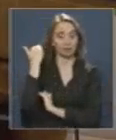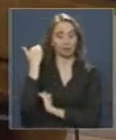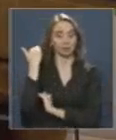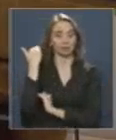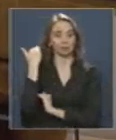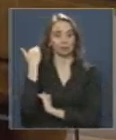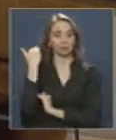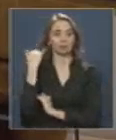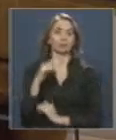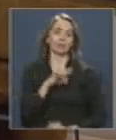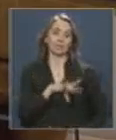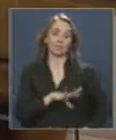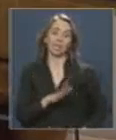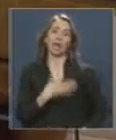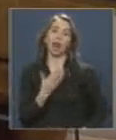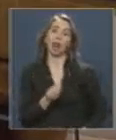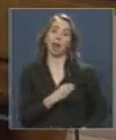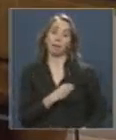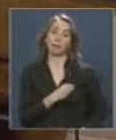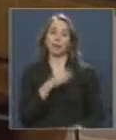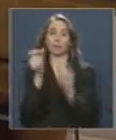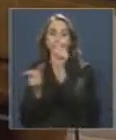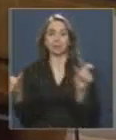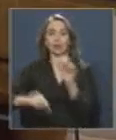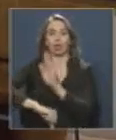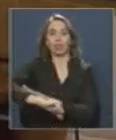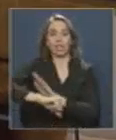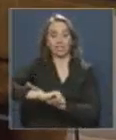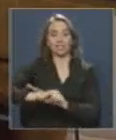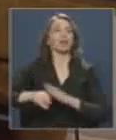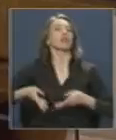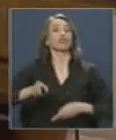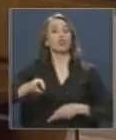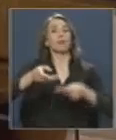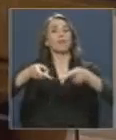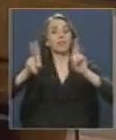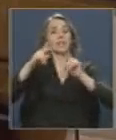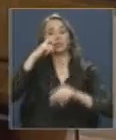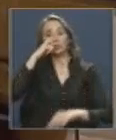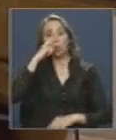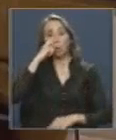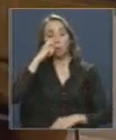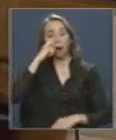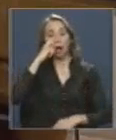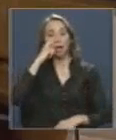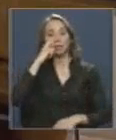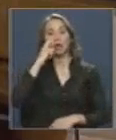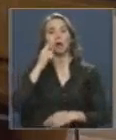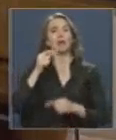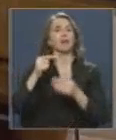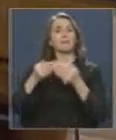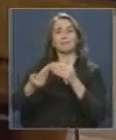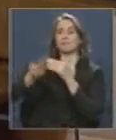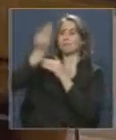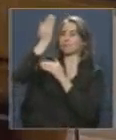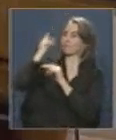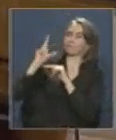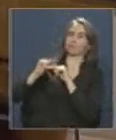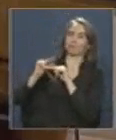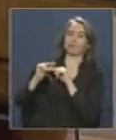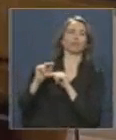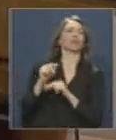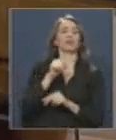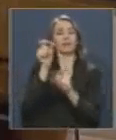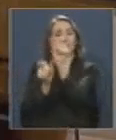Tenemos en Chile, lamentablemente, una derecha que aún en materia de derechos humanos es absolutamente retrógrada. No